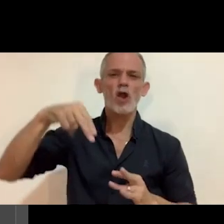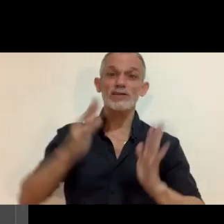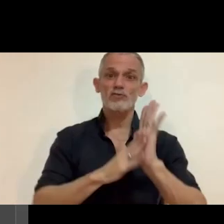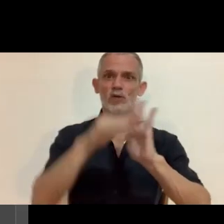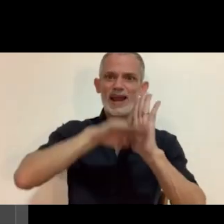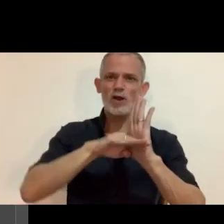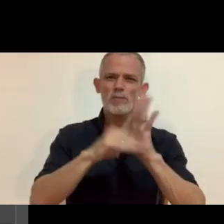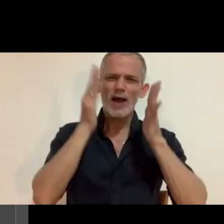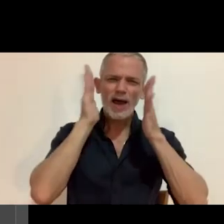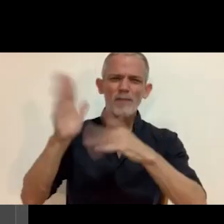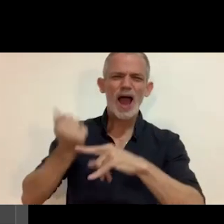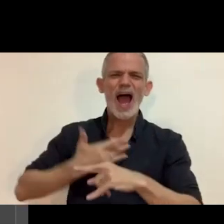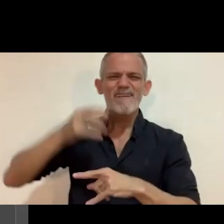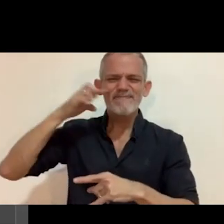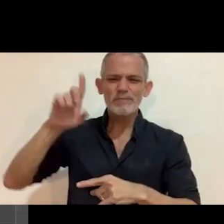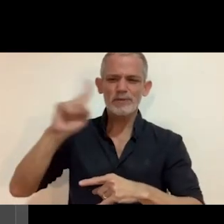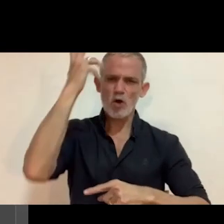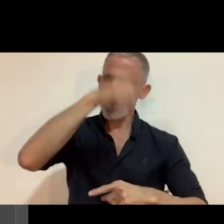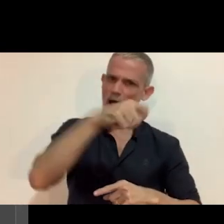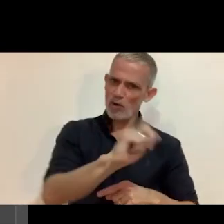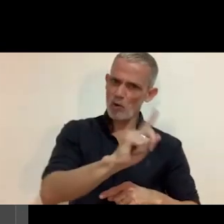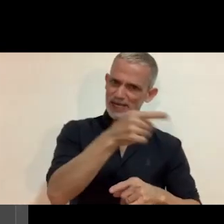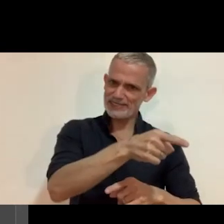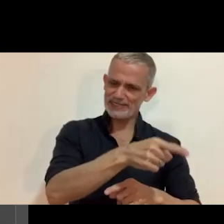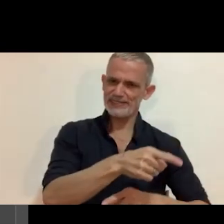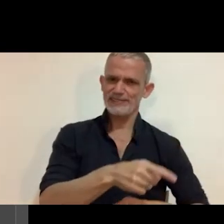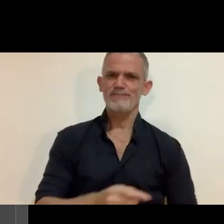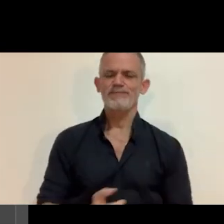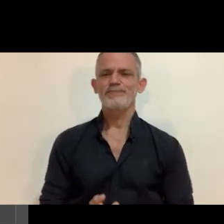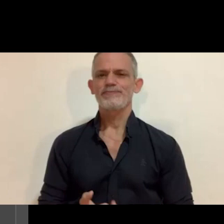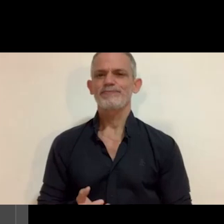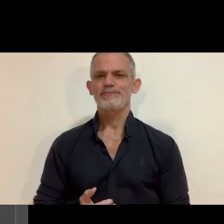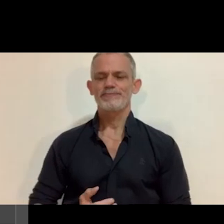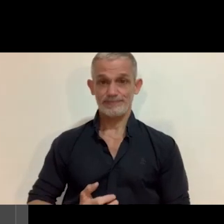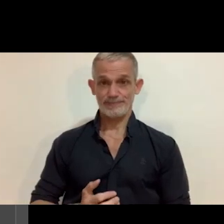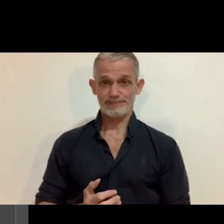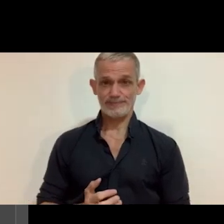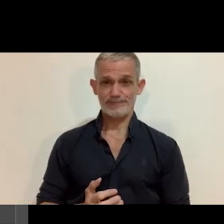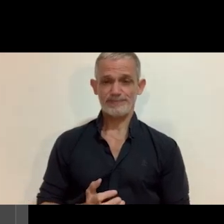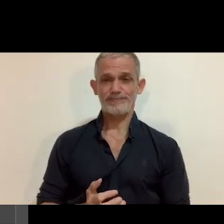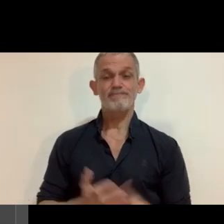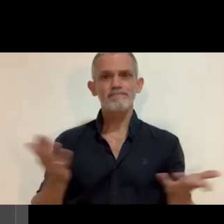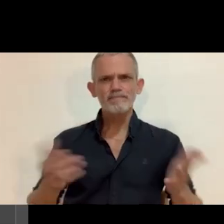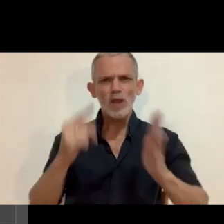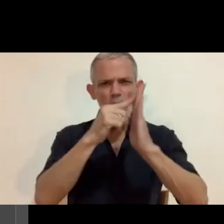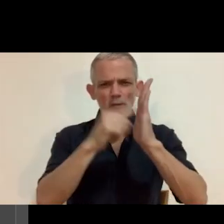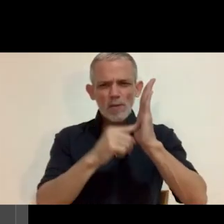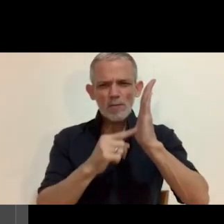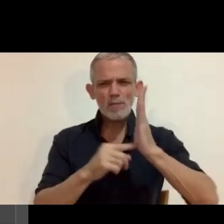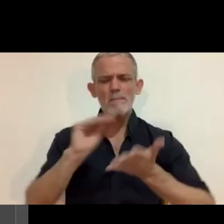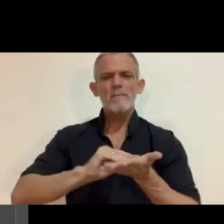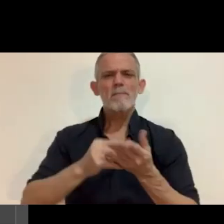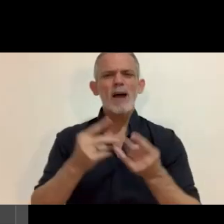al organismo recaudador y no a los jueces. Detallándose además los